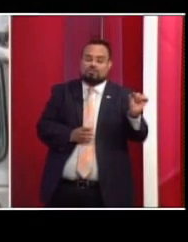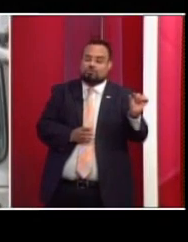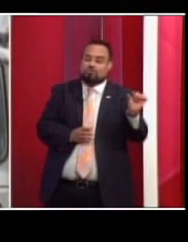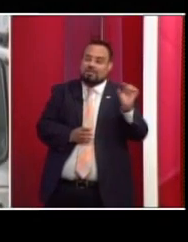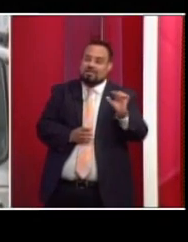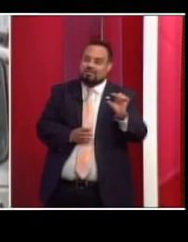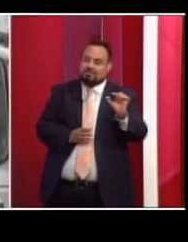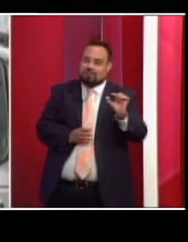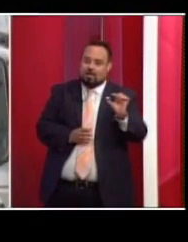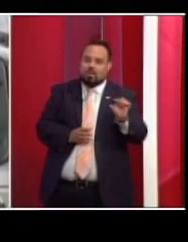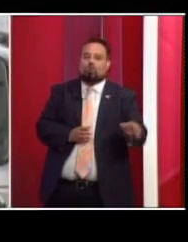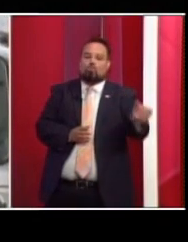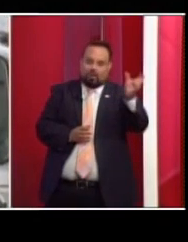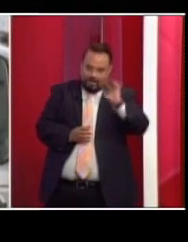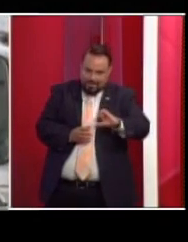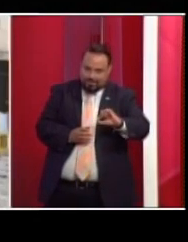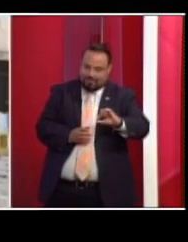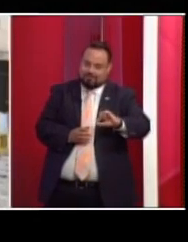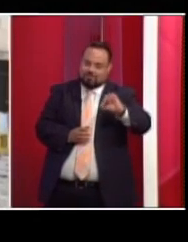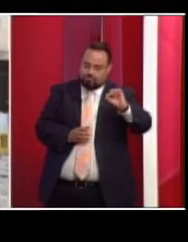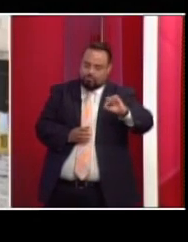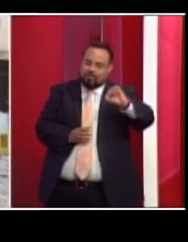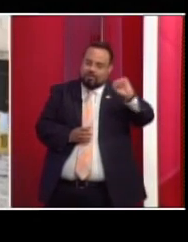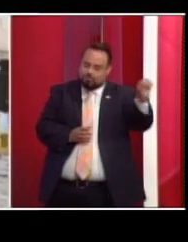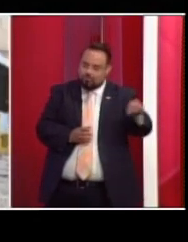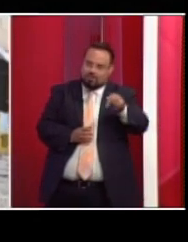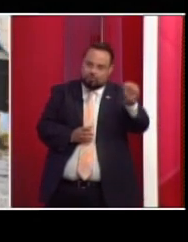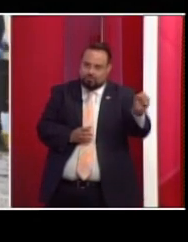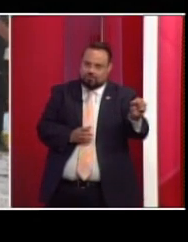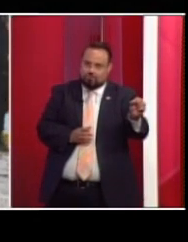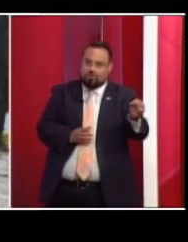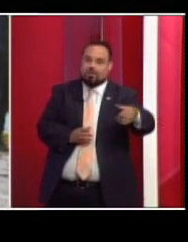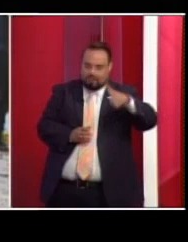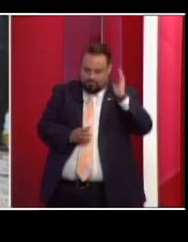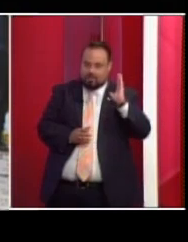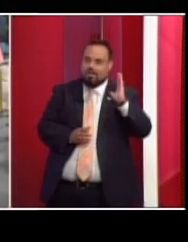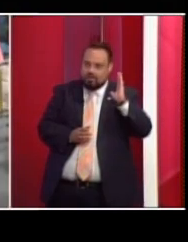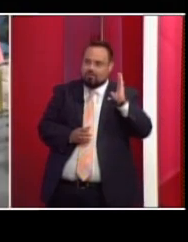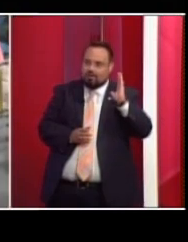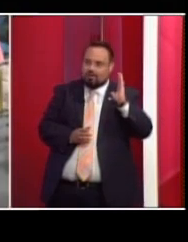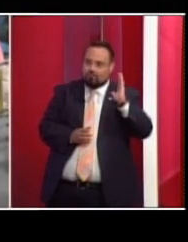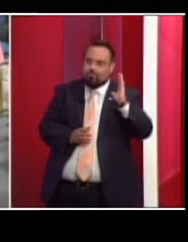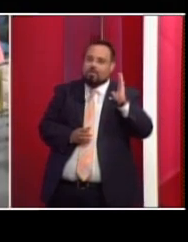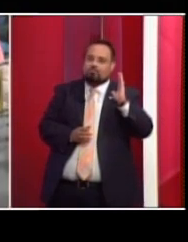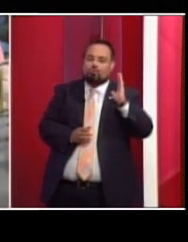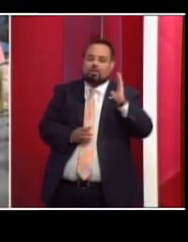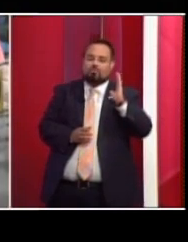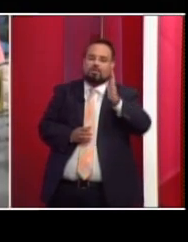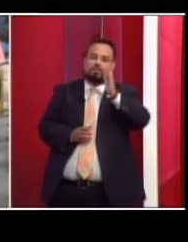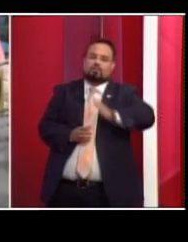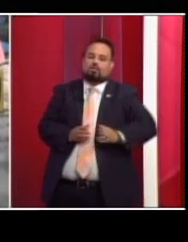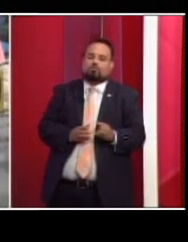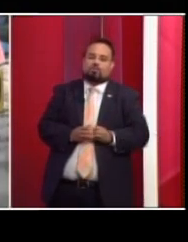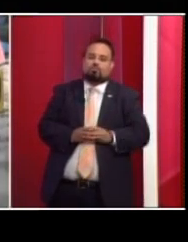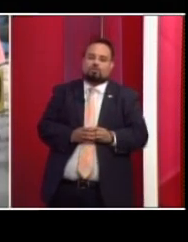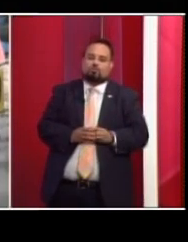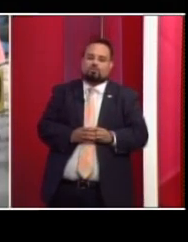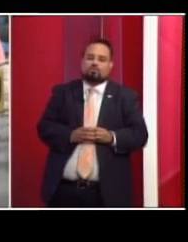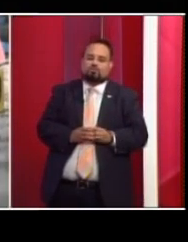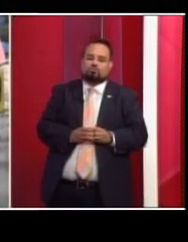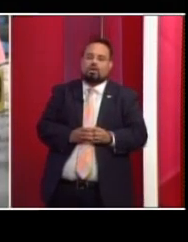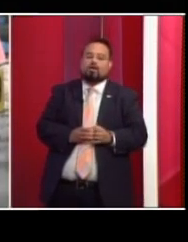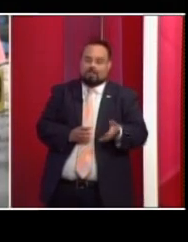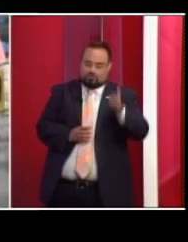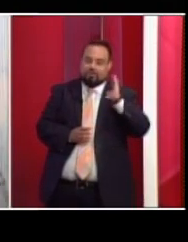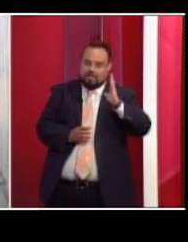una asociación ilícita con gente que se supone que es una asociación que debería de velar no por el bien de los recolectores